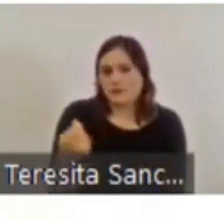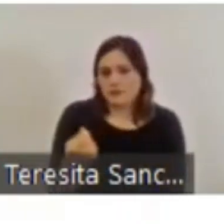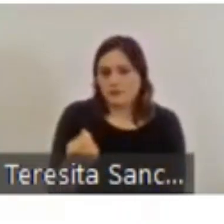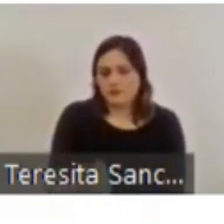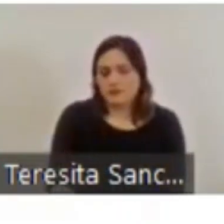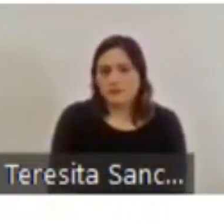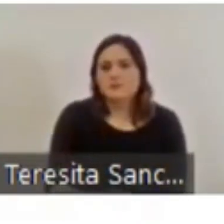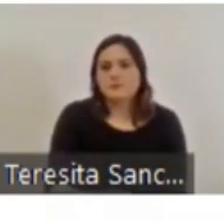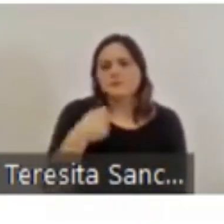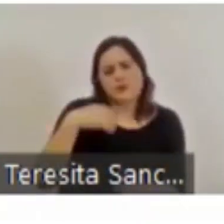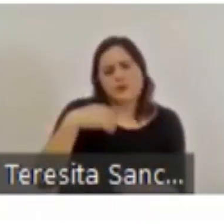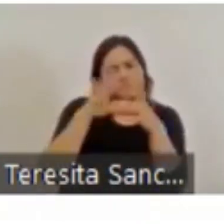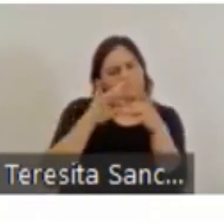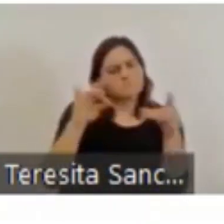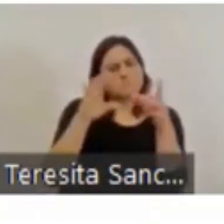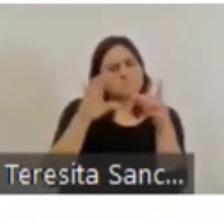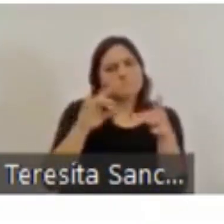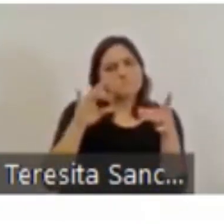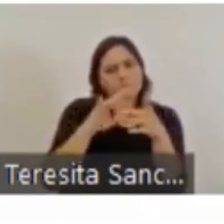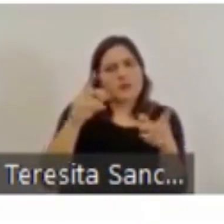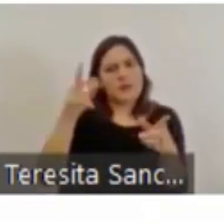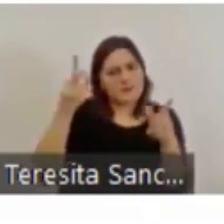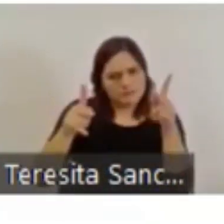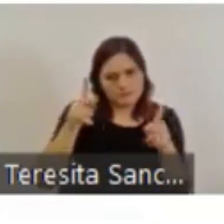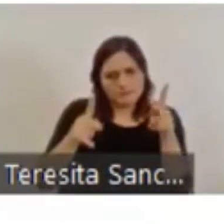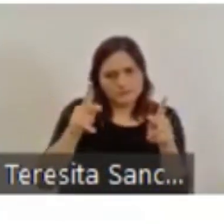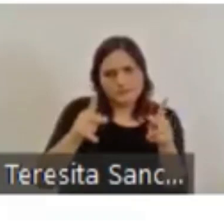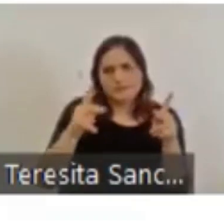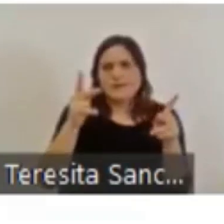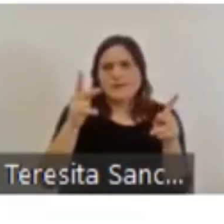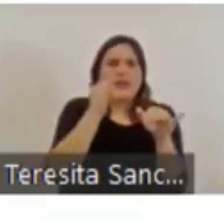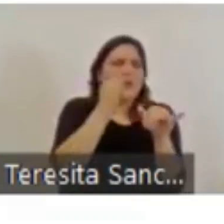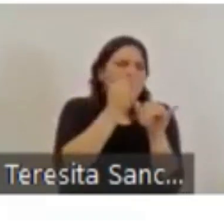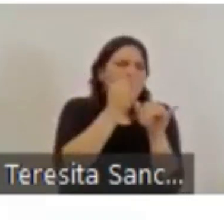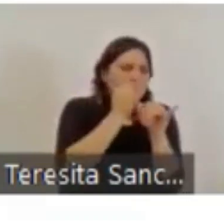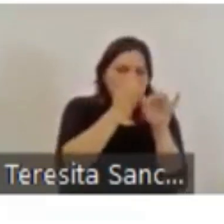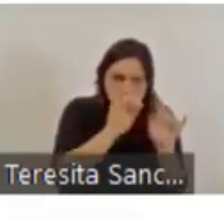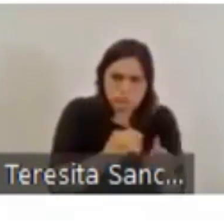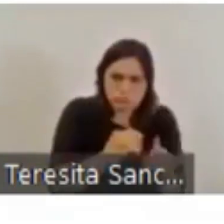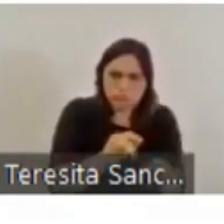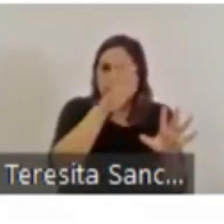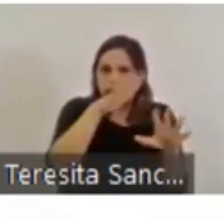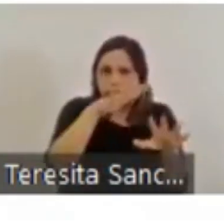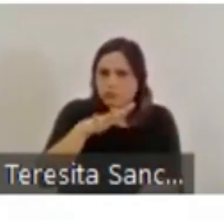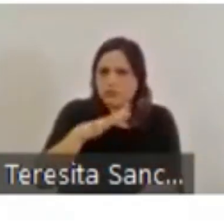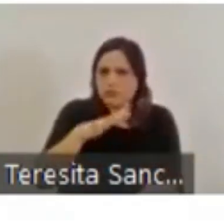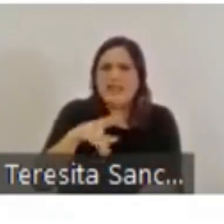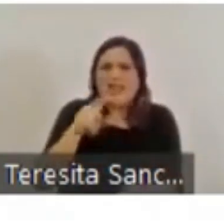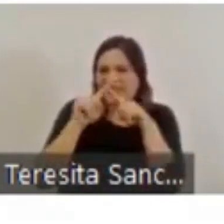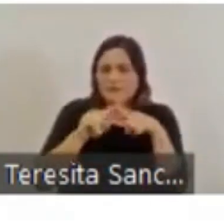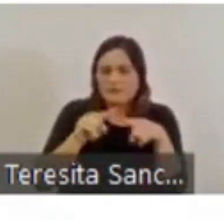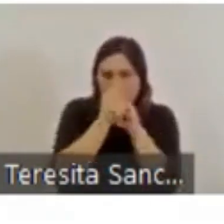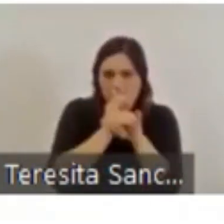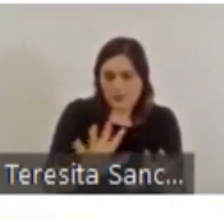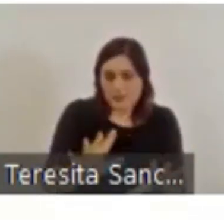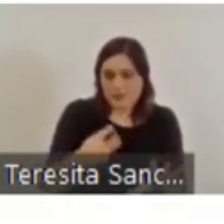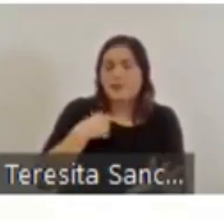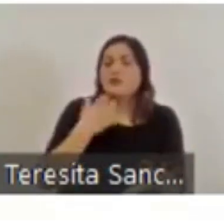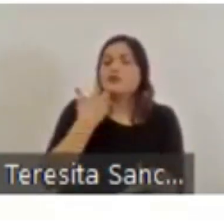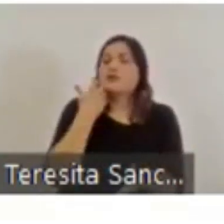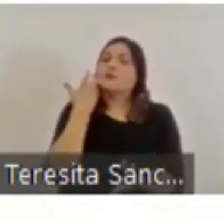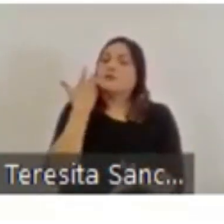lo que encontramos en redes. Y al final lo que yo quiero es